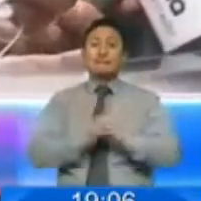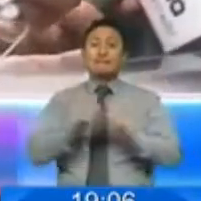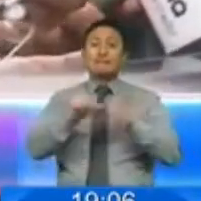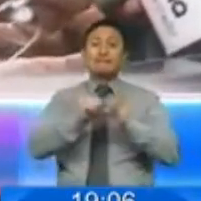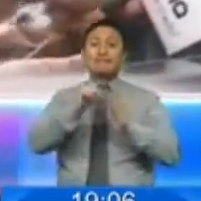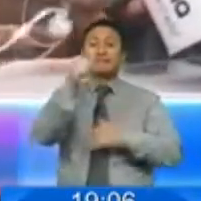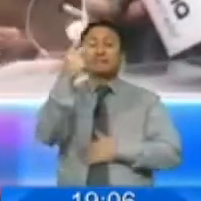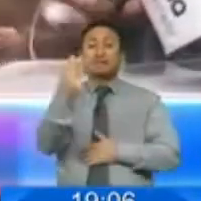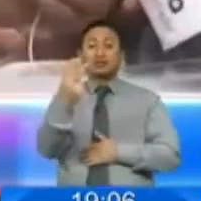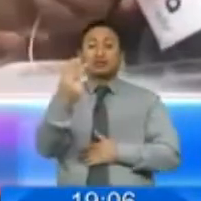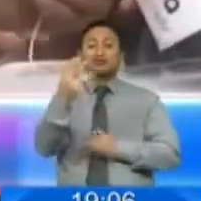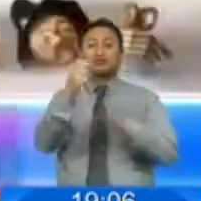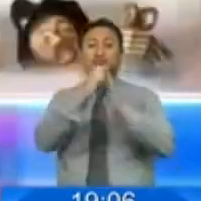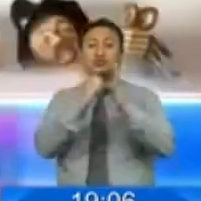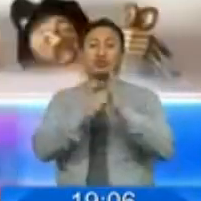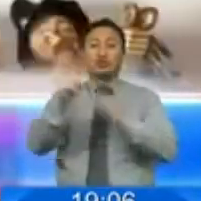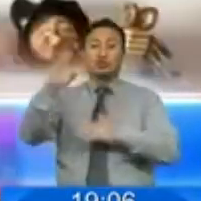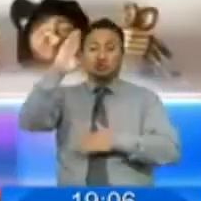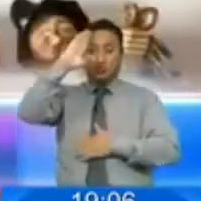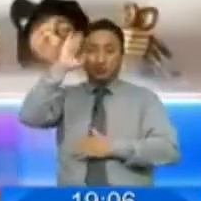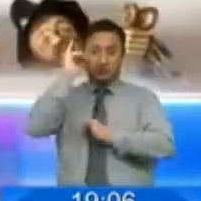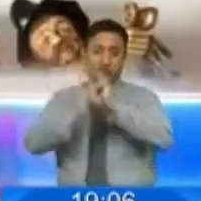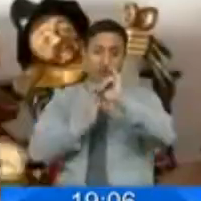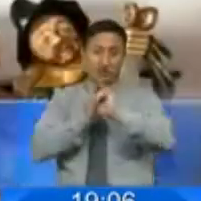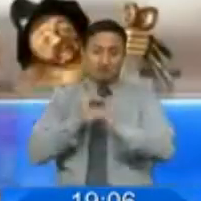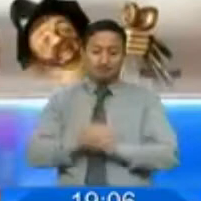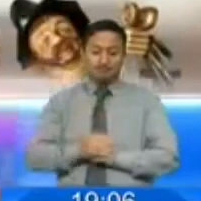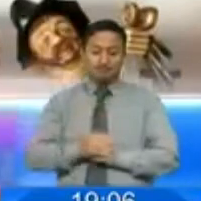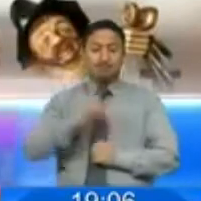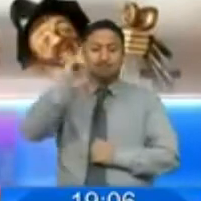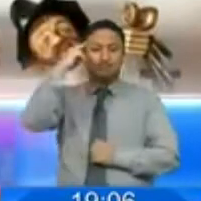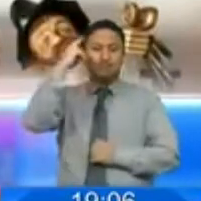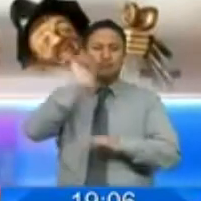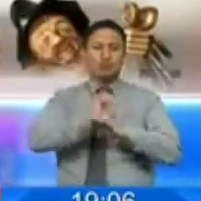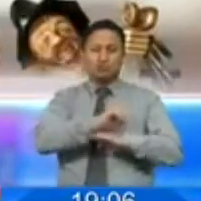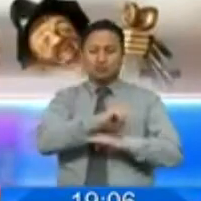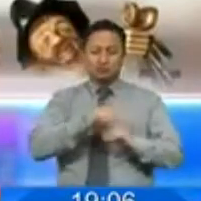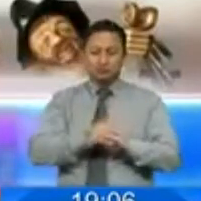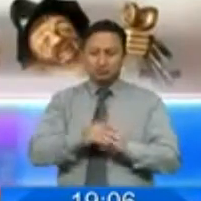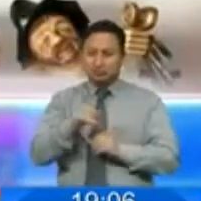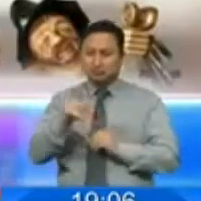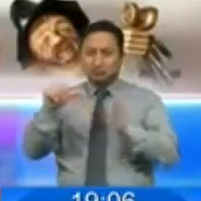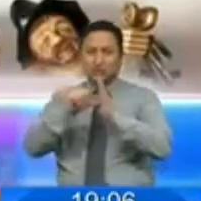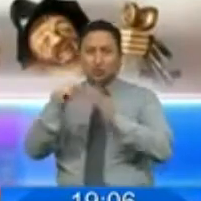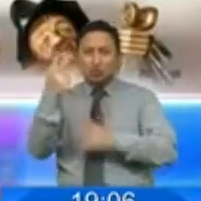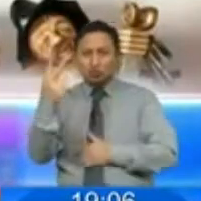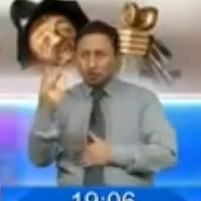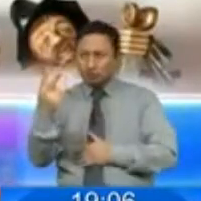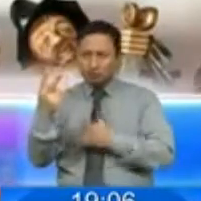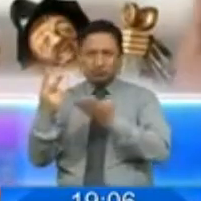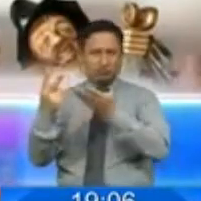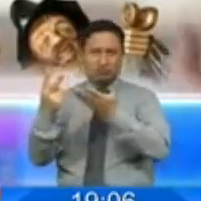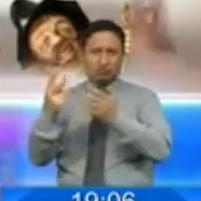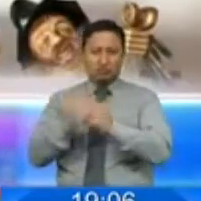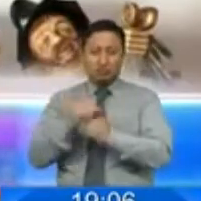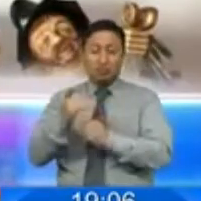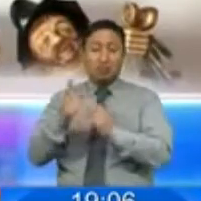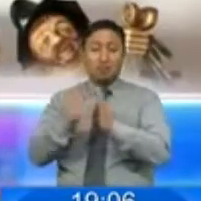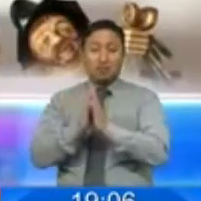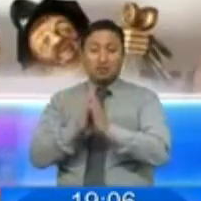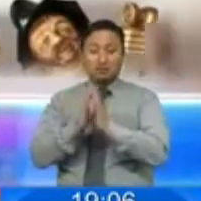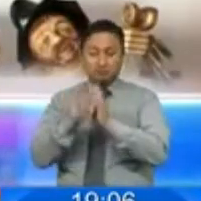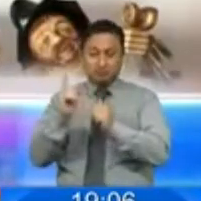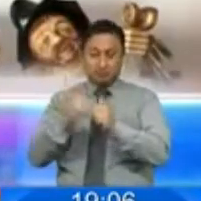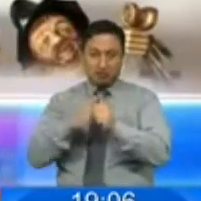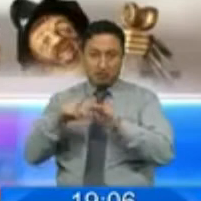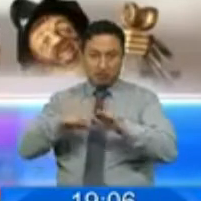los estatutos de Interpol. La solicitud del gobierno del Ecuador no cumple con el numeral 2, es decir, no cumple con pedir una coordinación